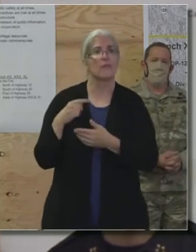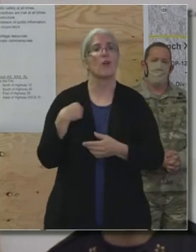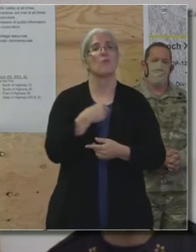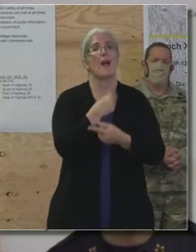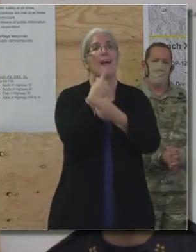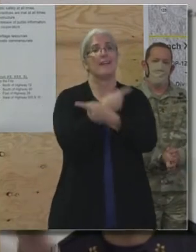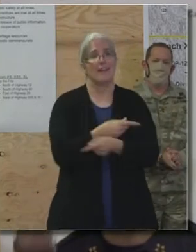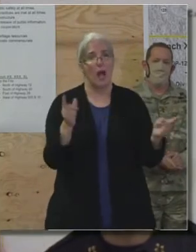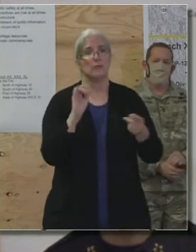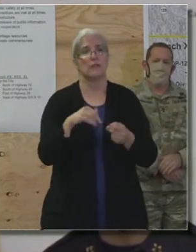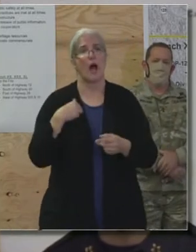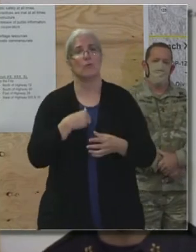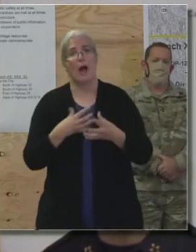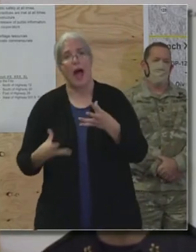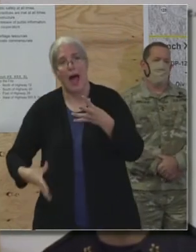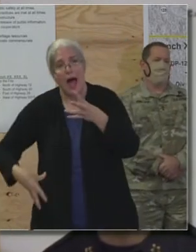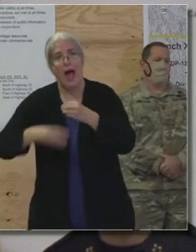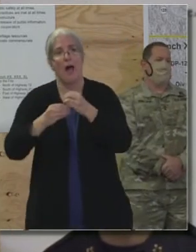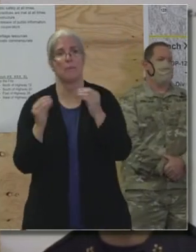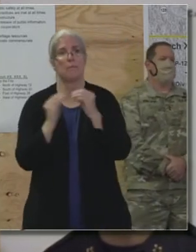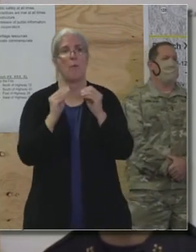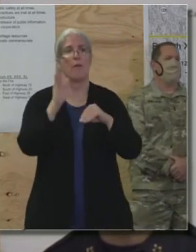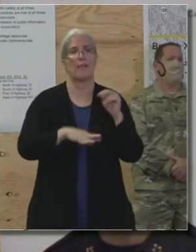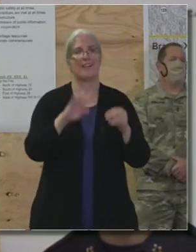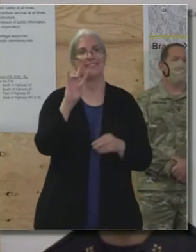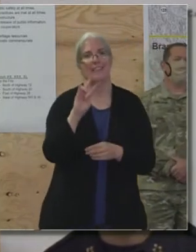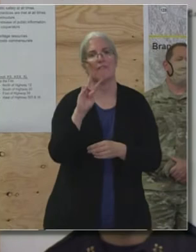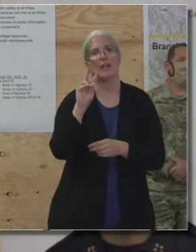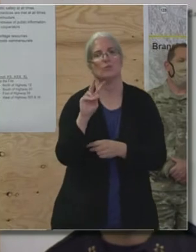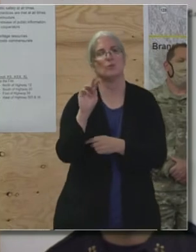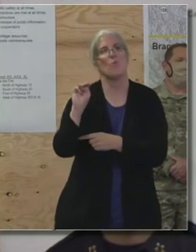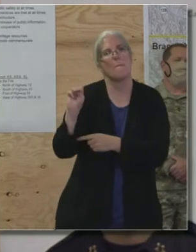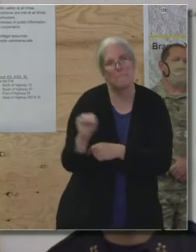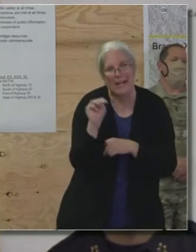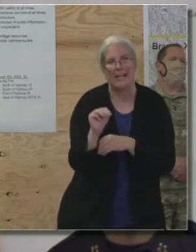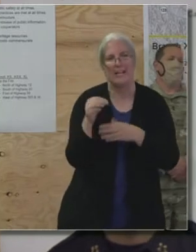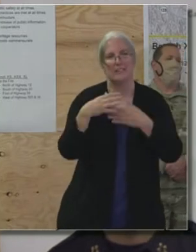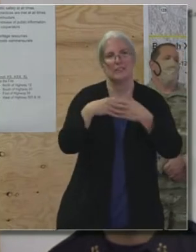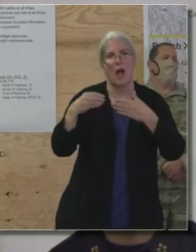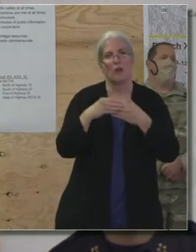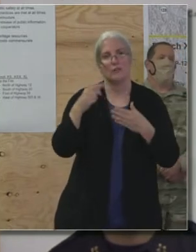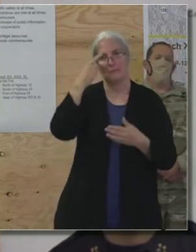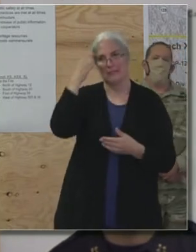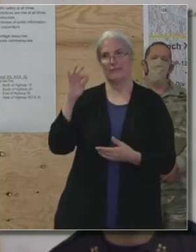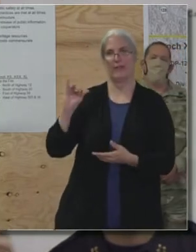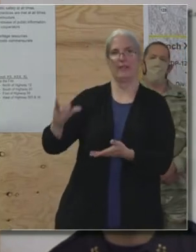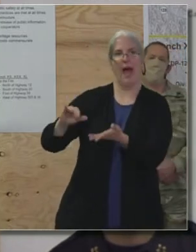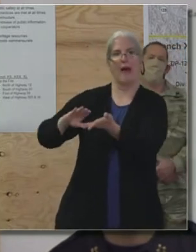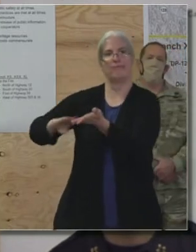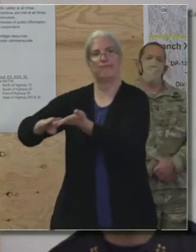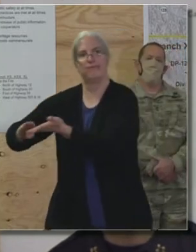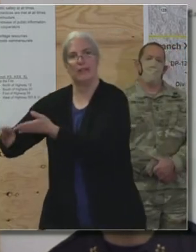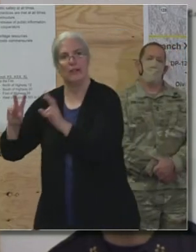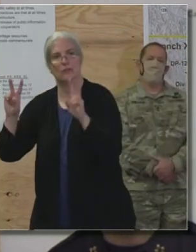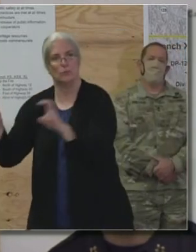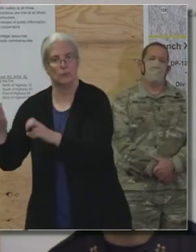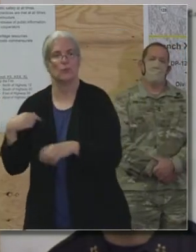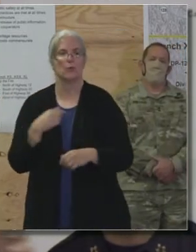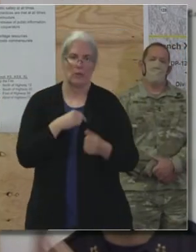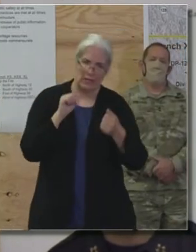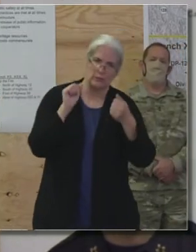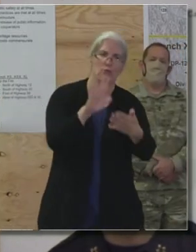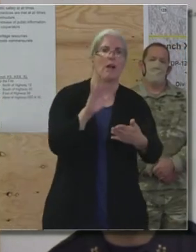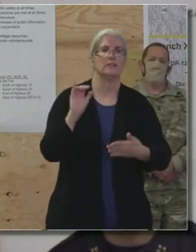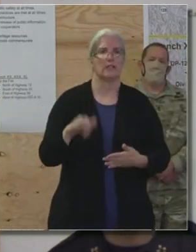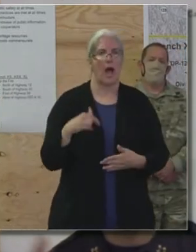la ayuda a suplementar más de 72 millones de dólares para abordar esa cuestión precisamente esa preocupación lo